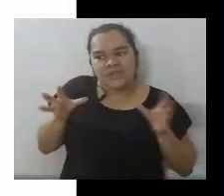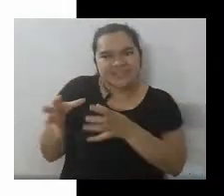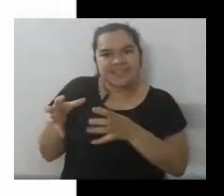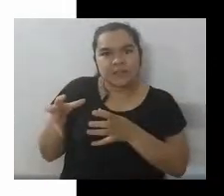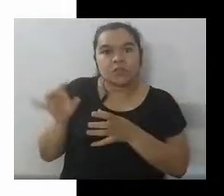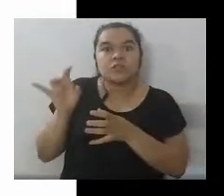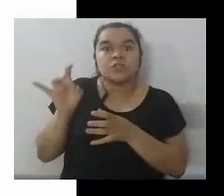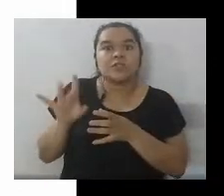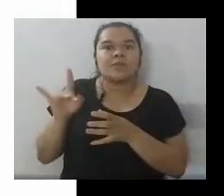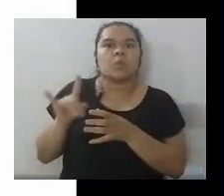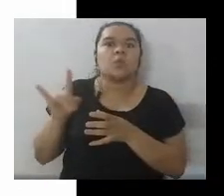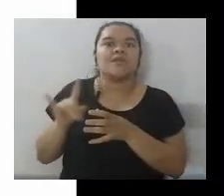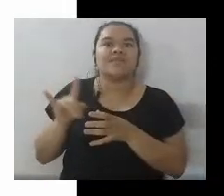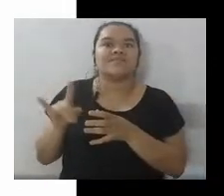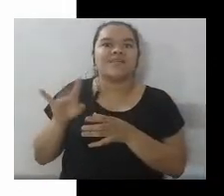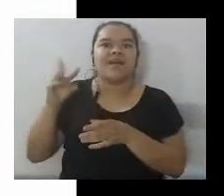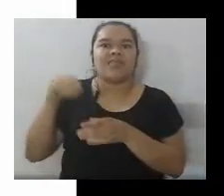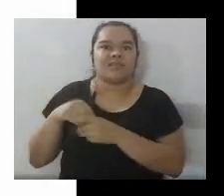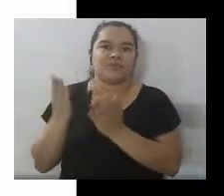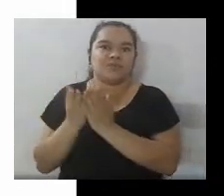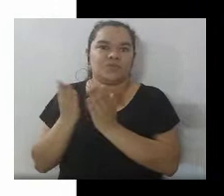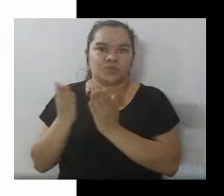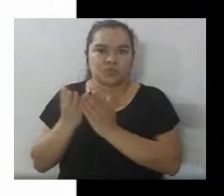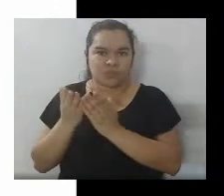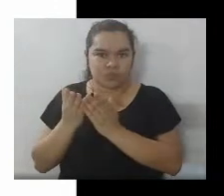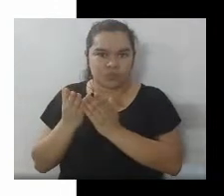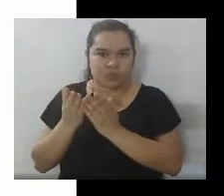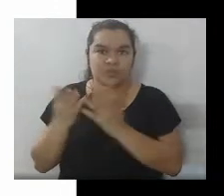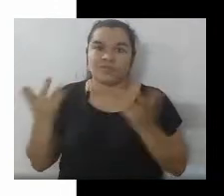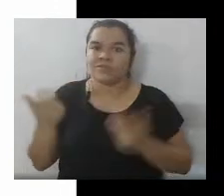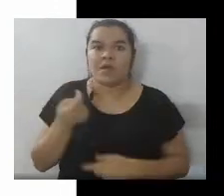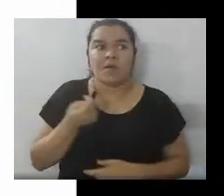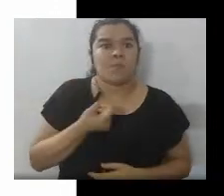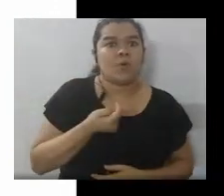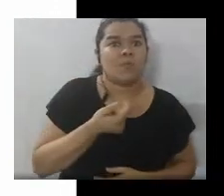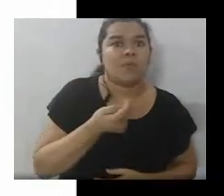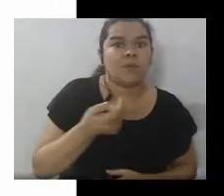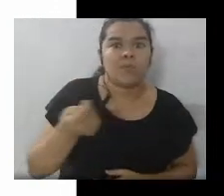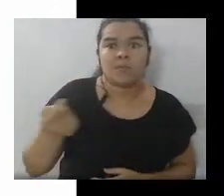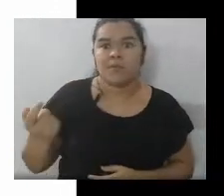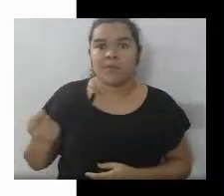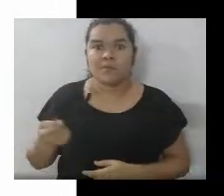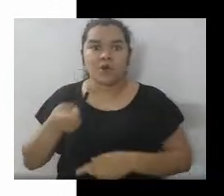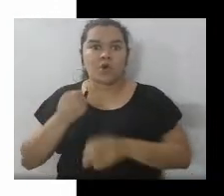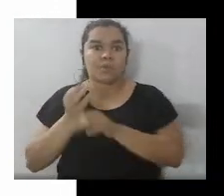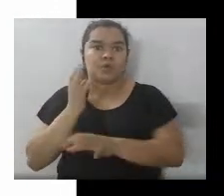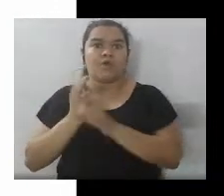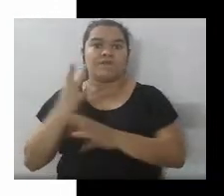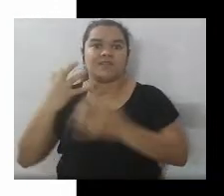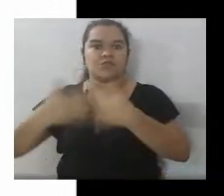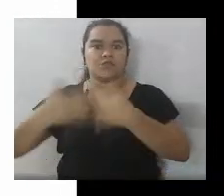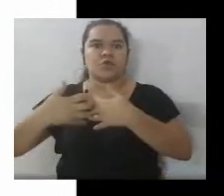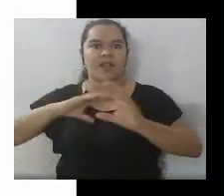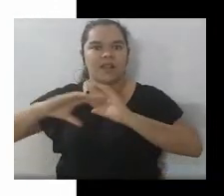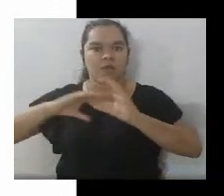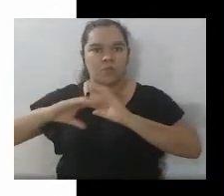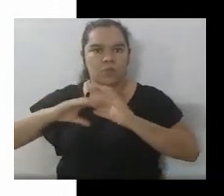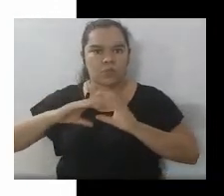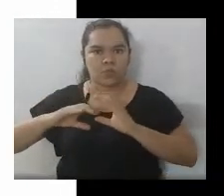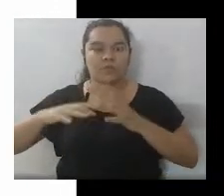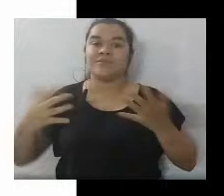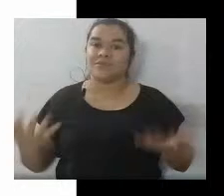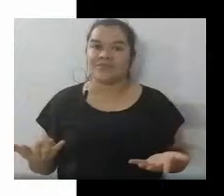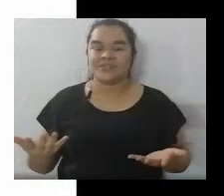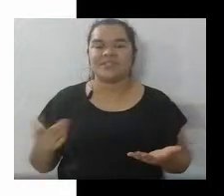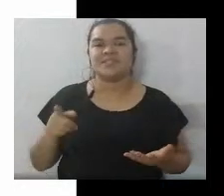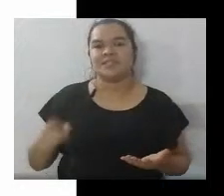somos realmente muy pocas personas las que colaboramos en ese sentido como profesional, ¿no? Entonces, los obstáculos